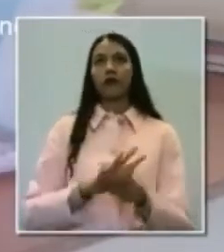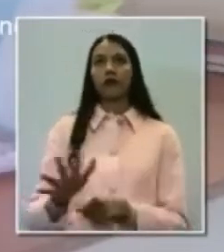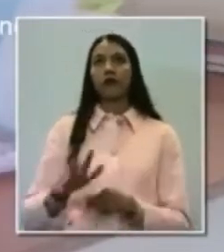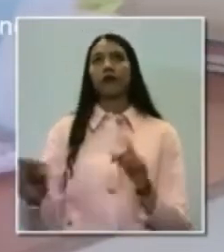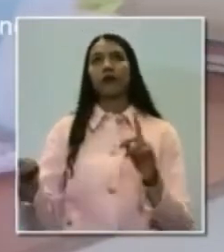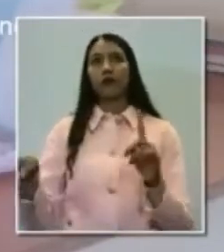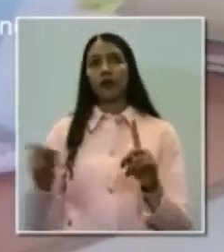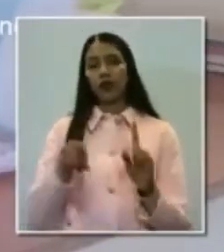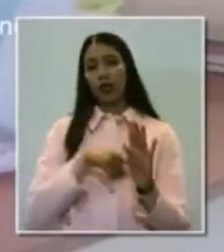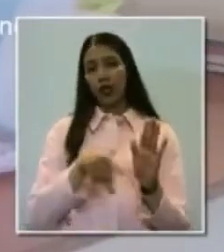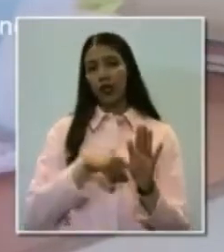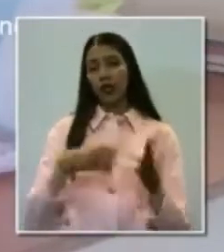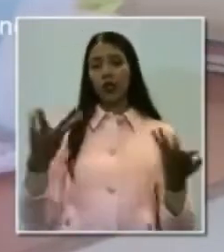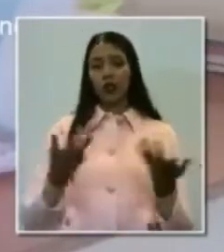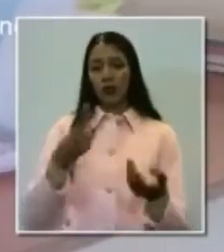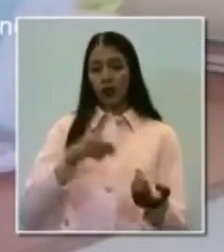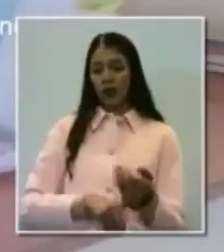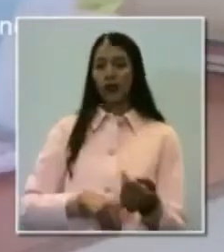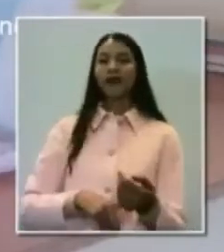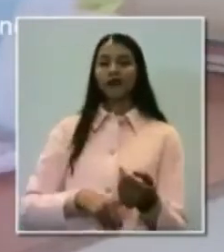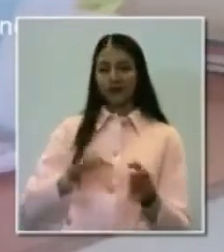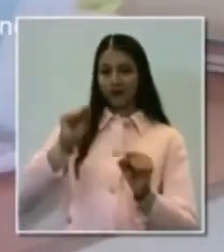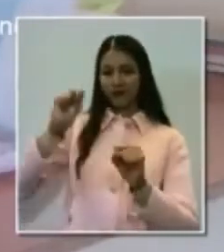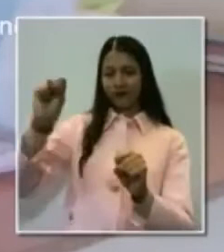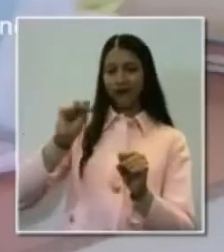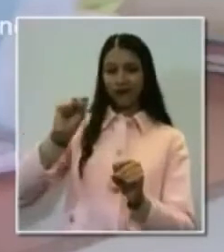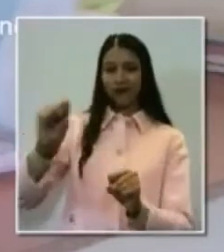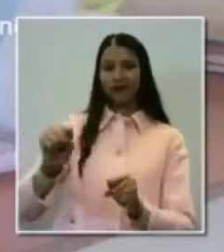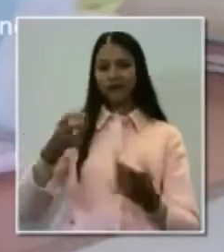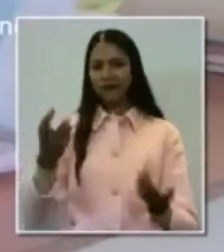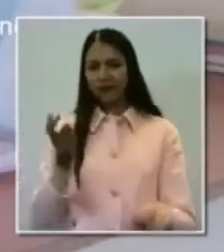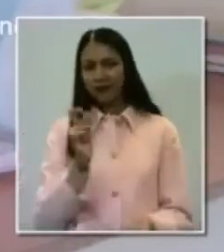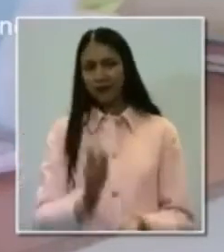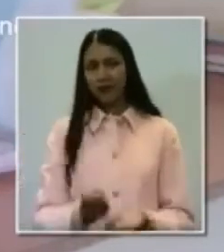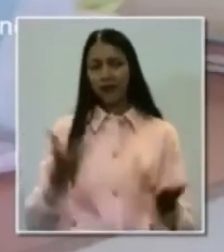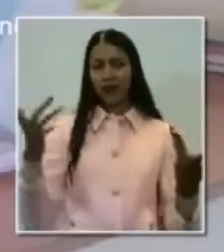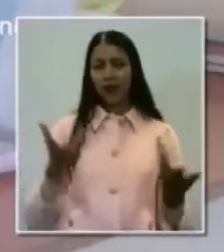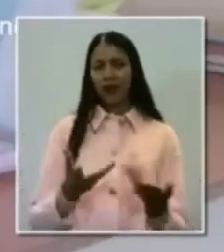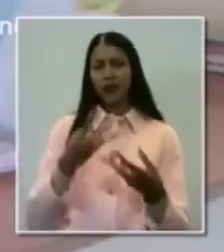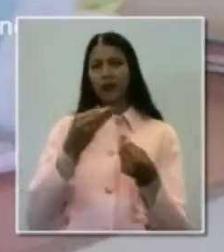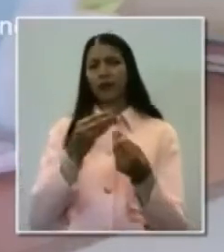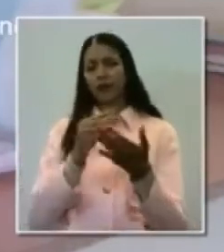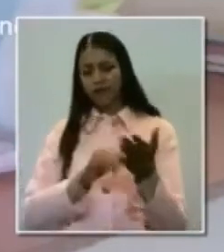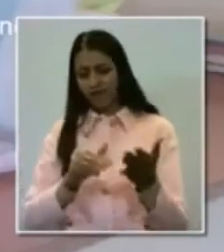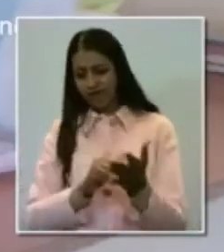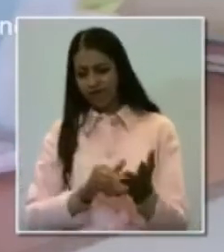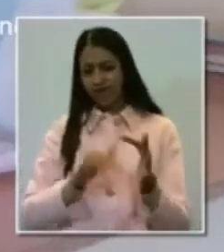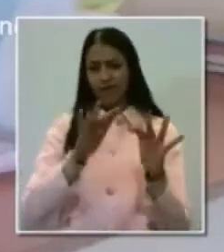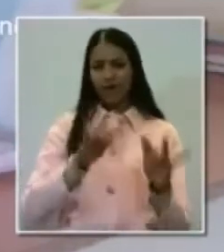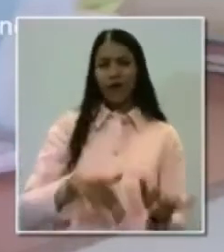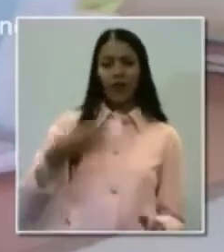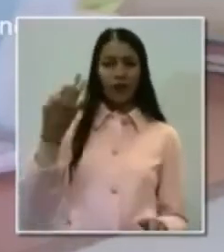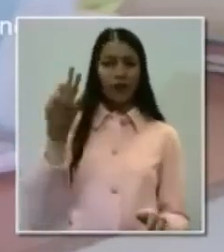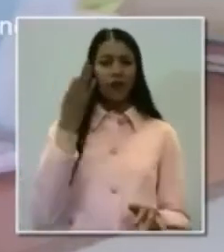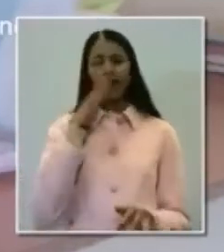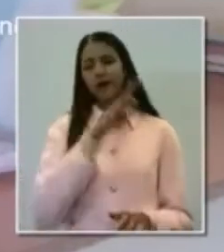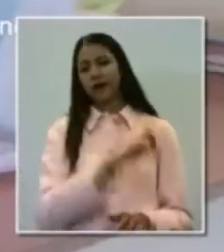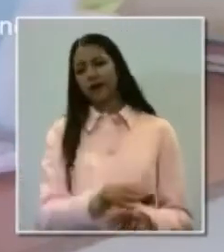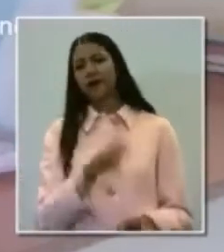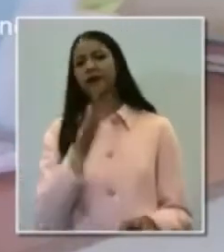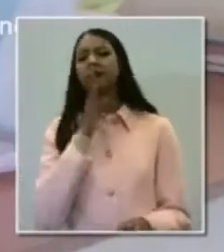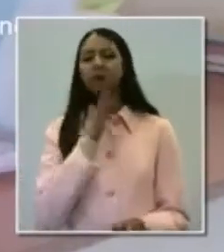acciones negativas que se realizan en las expresiones sindicales, pues es la elaboración de muchos documentos apócrifos, muchos